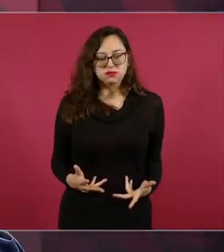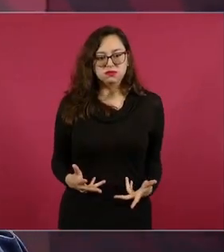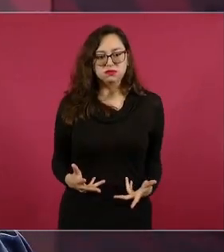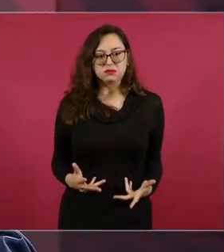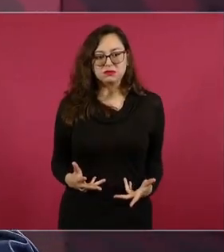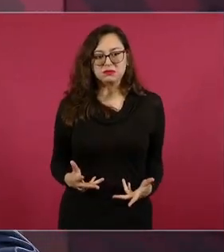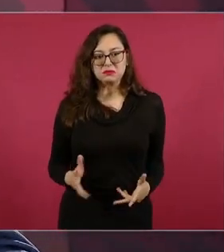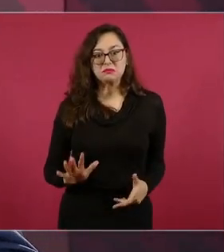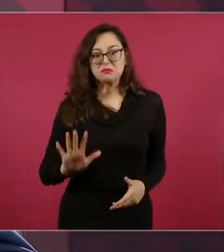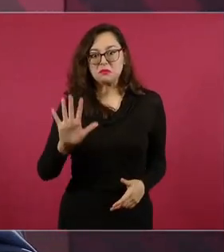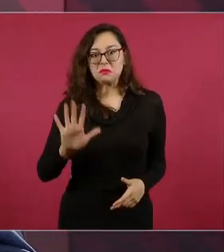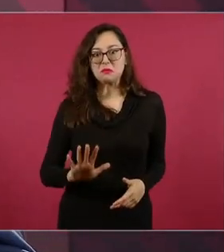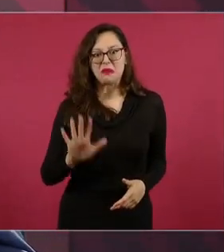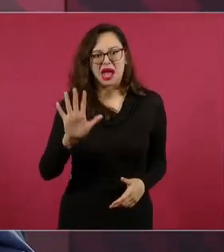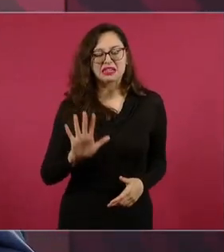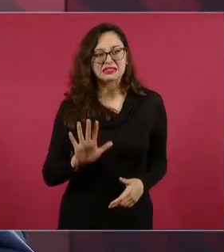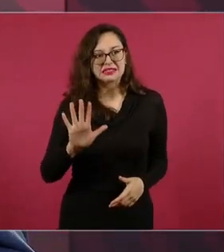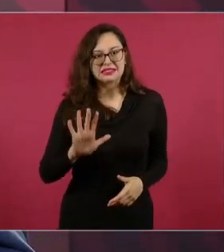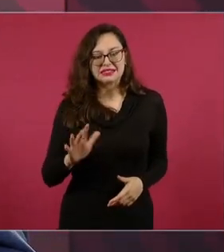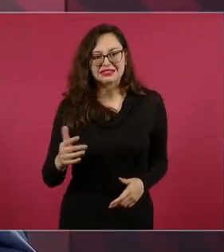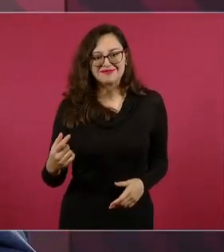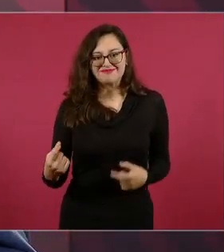como puñales.